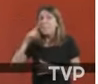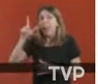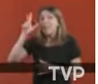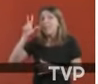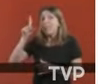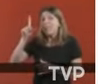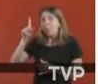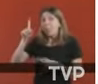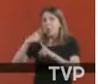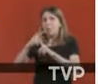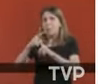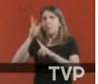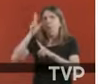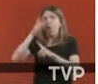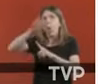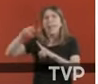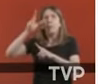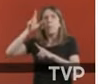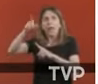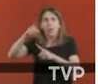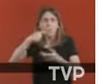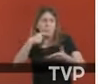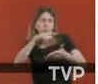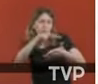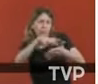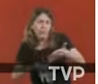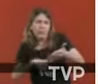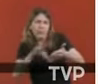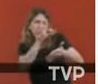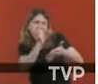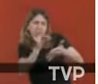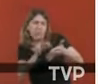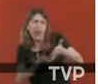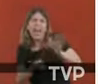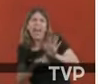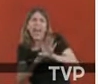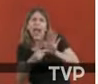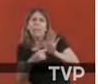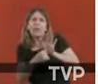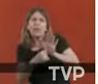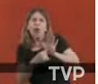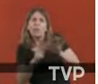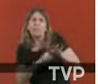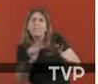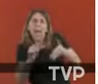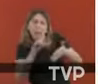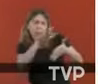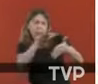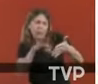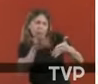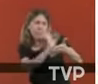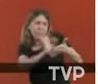protector del Perú, dicta un reglamento provisorio. Y en el reglamento provisorio, fíjate vos, en ese año, pone